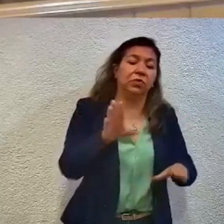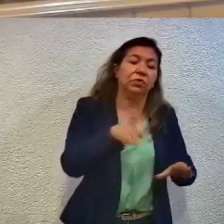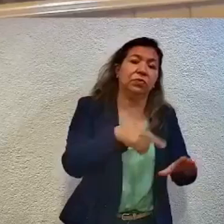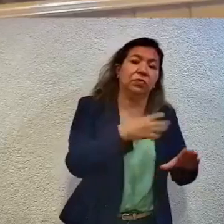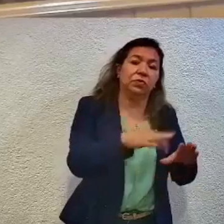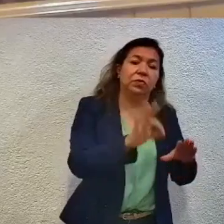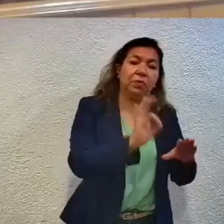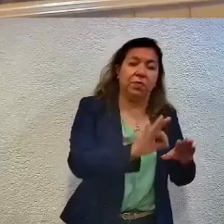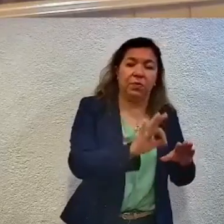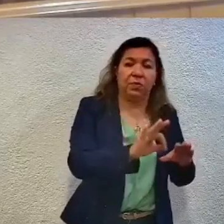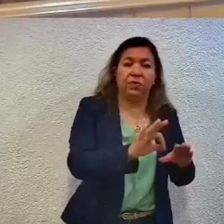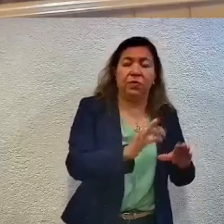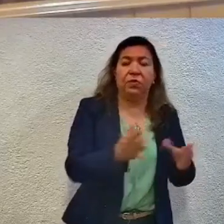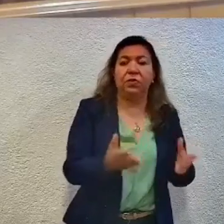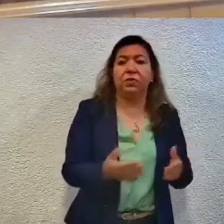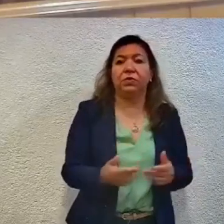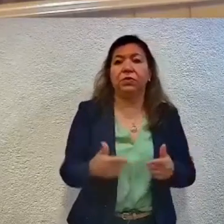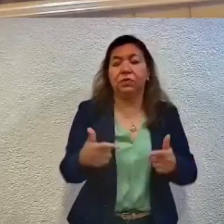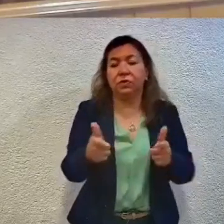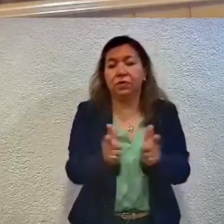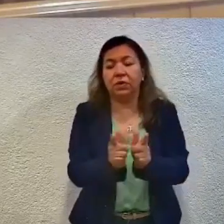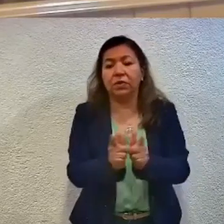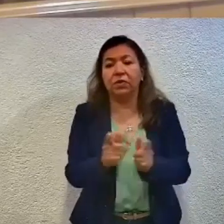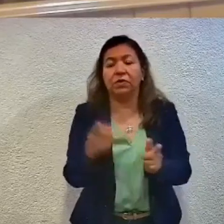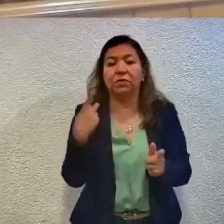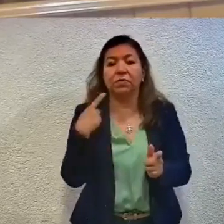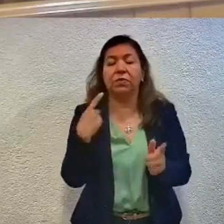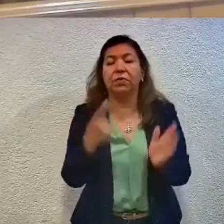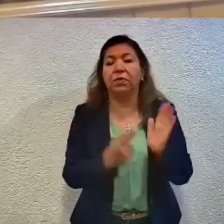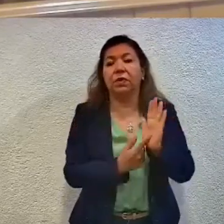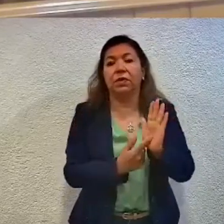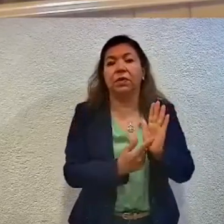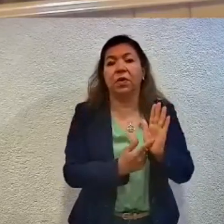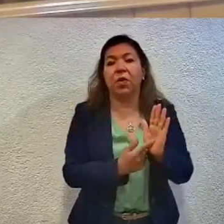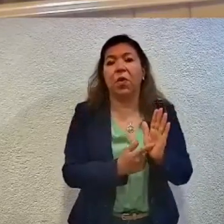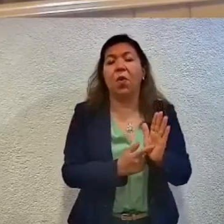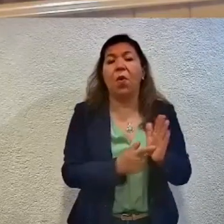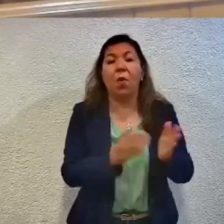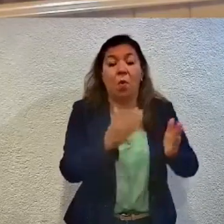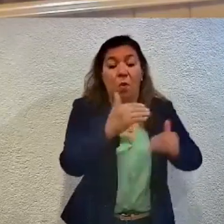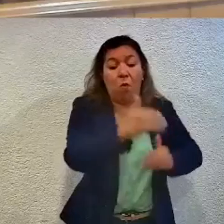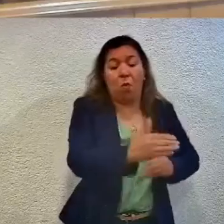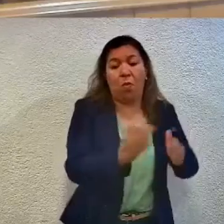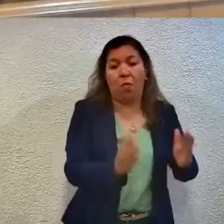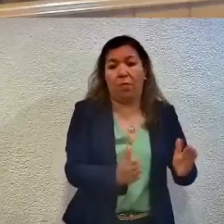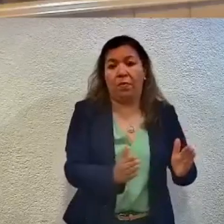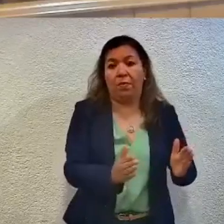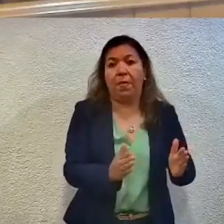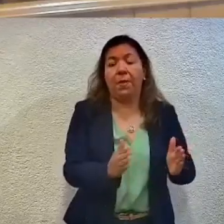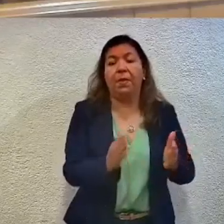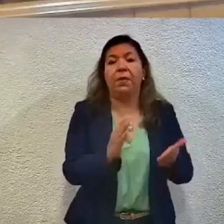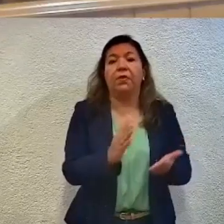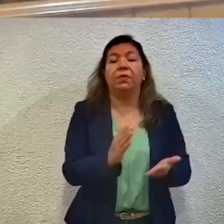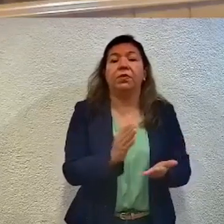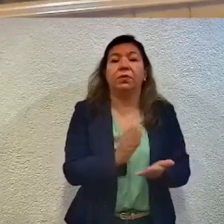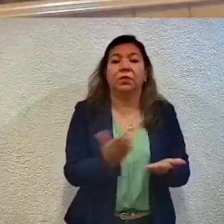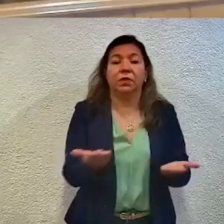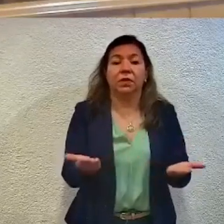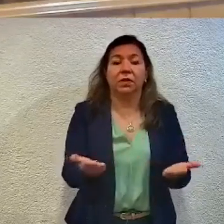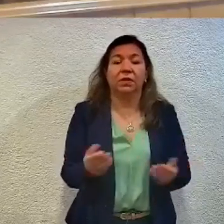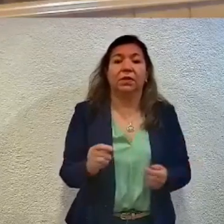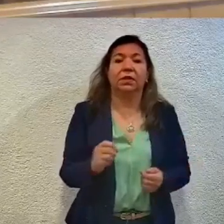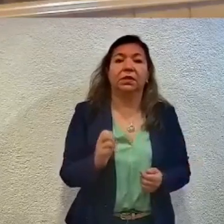parcial, tomando en cuenta que el peticionario en su escrito refiere un recuento parcial o total de los